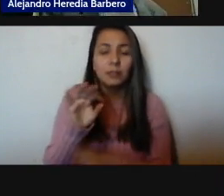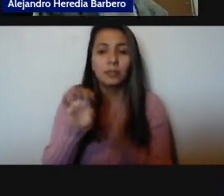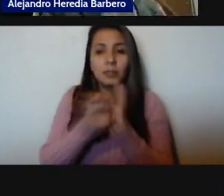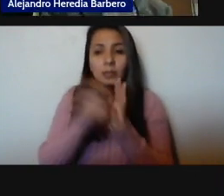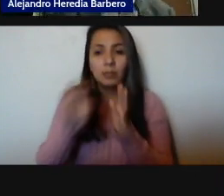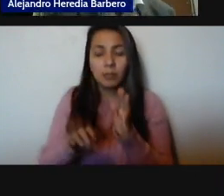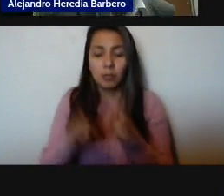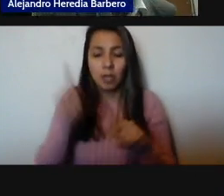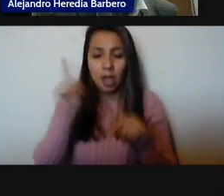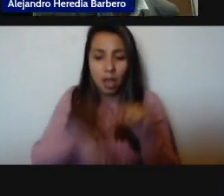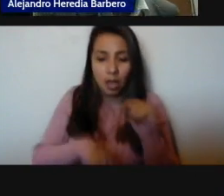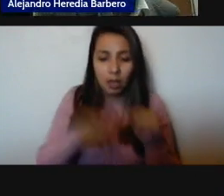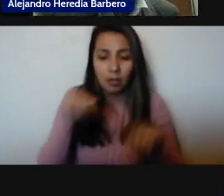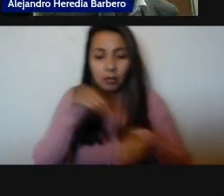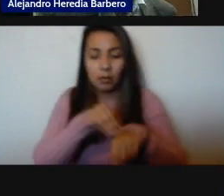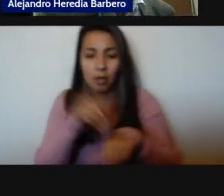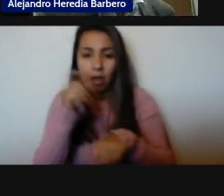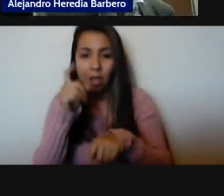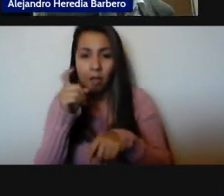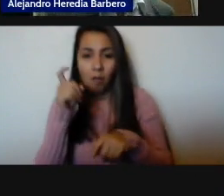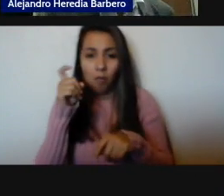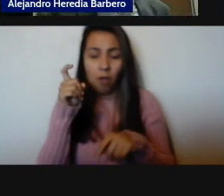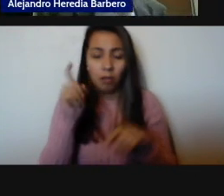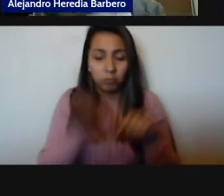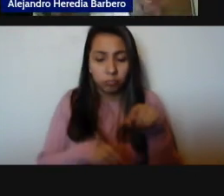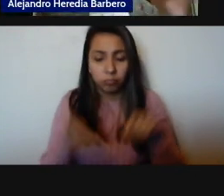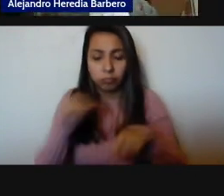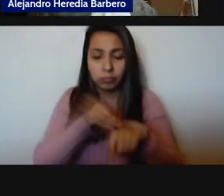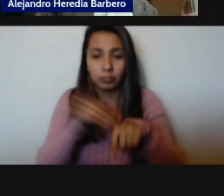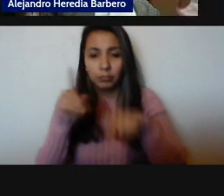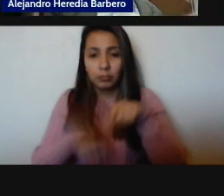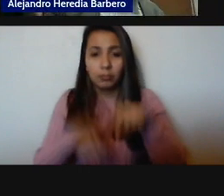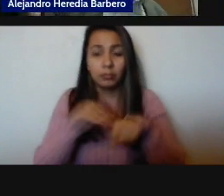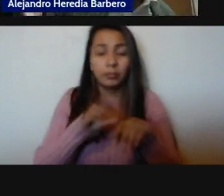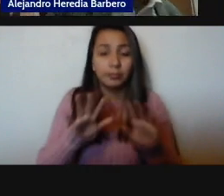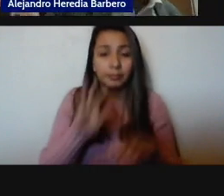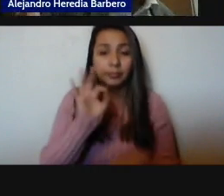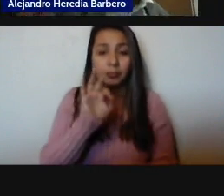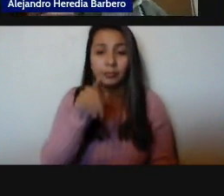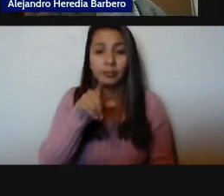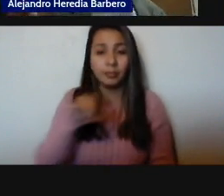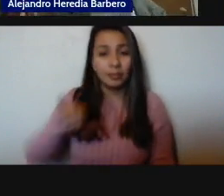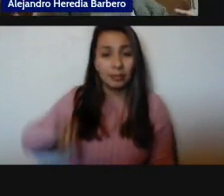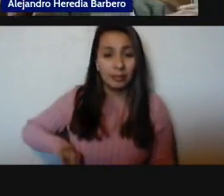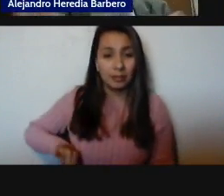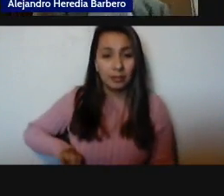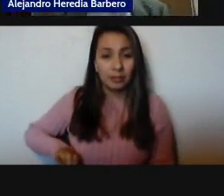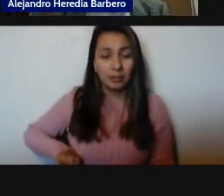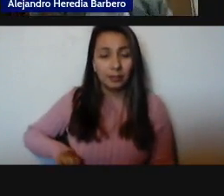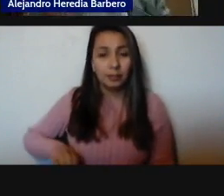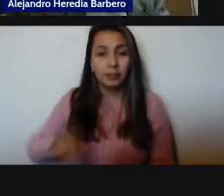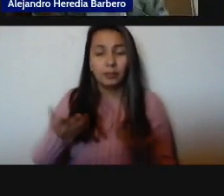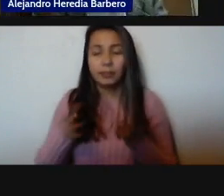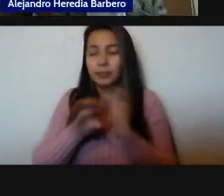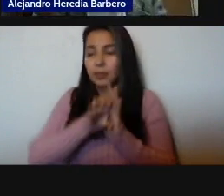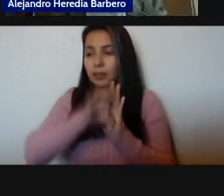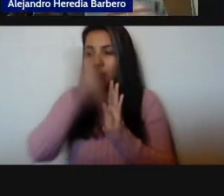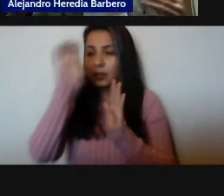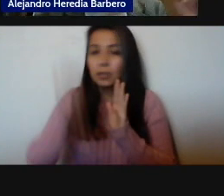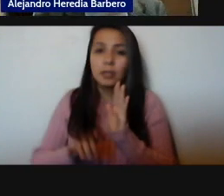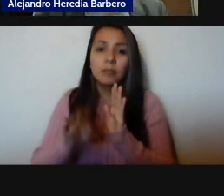fenómenos relativamente simples como los procesos de hidratación y deshidratación. Entonces, si ustedes están interesadas en